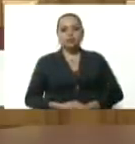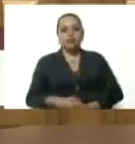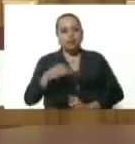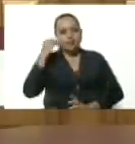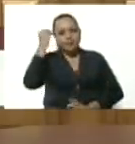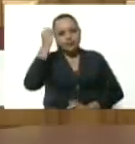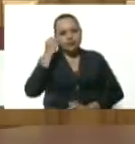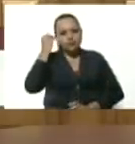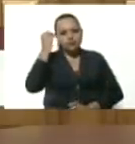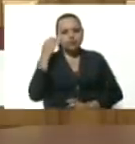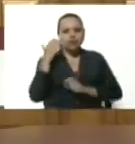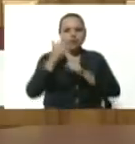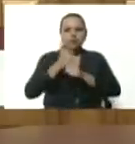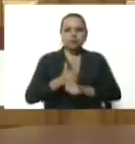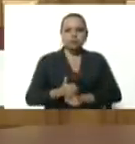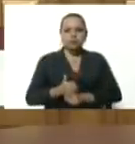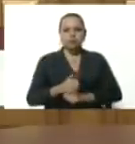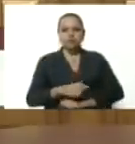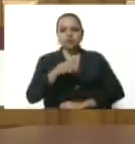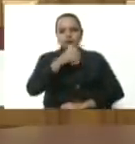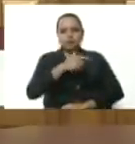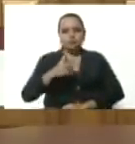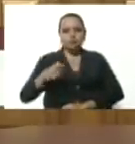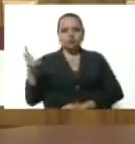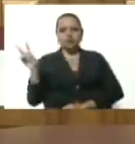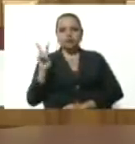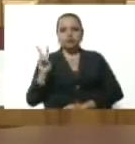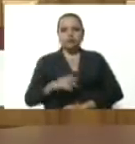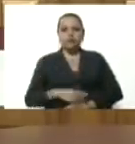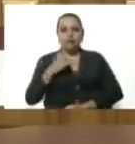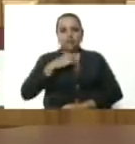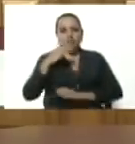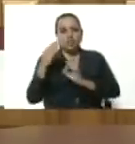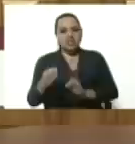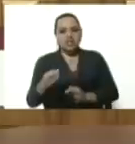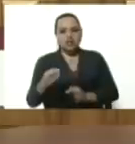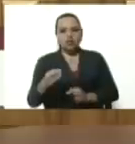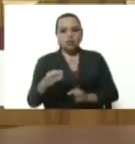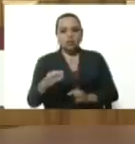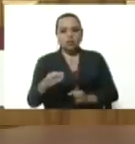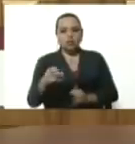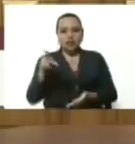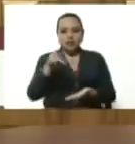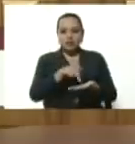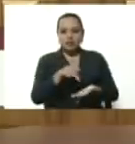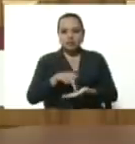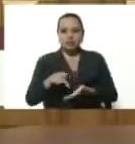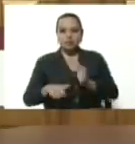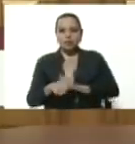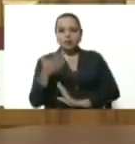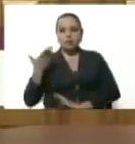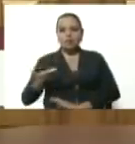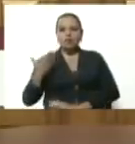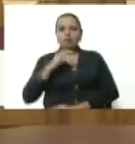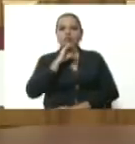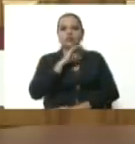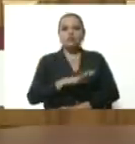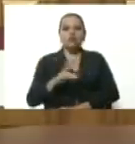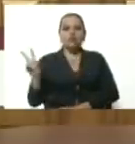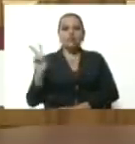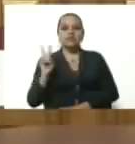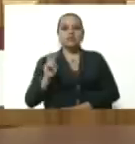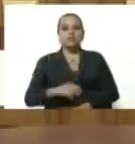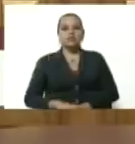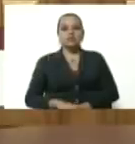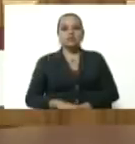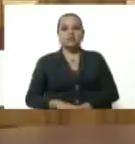anhelos, aspiraciones y creencias del pueblo de Venezuela, que es el verdadero protagonista de nuestra historia y el